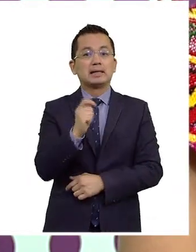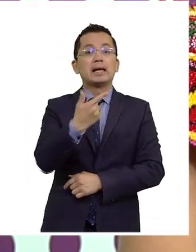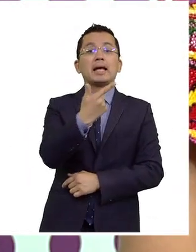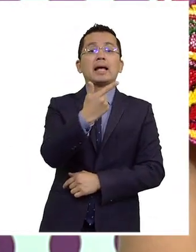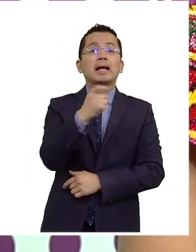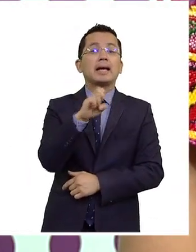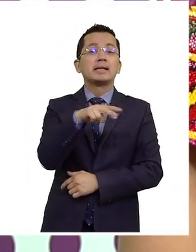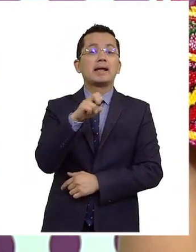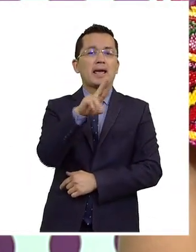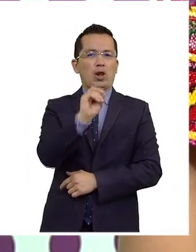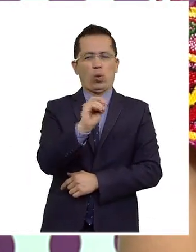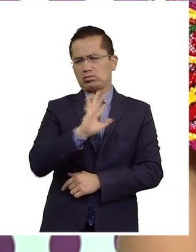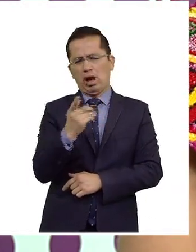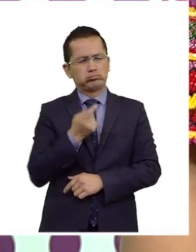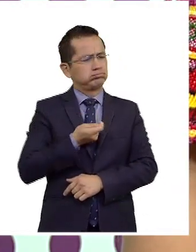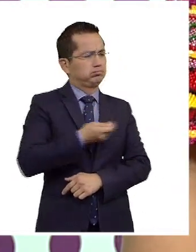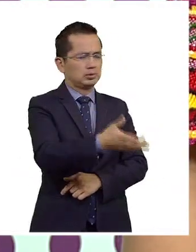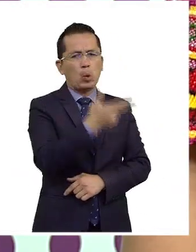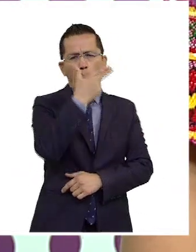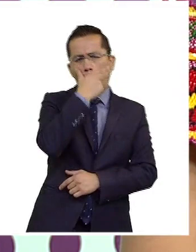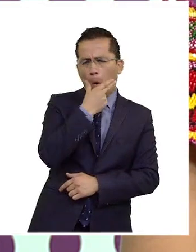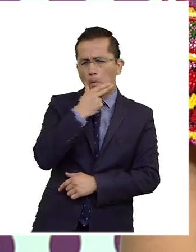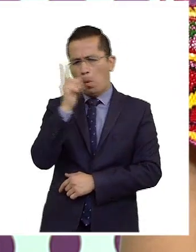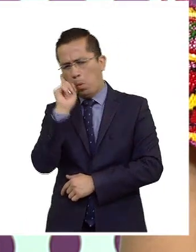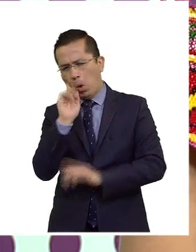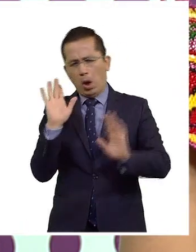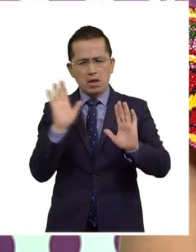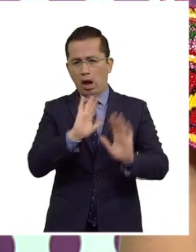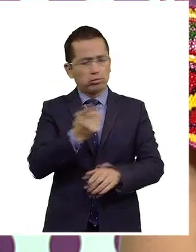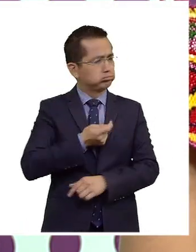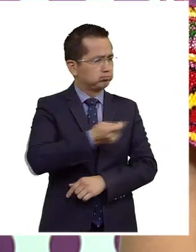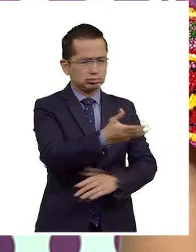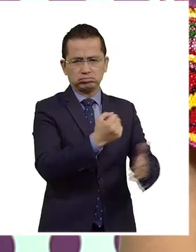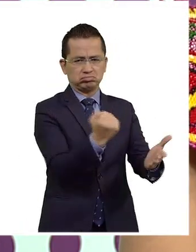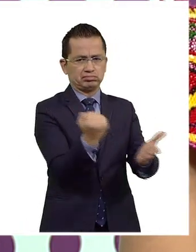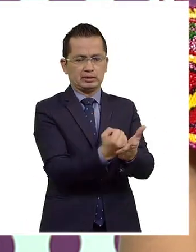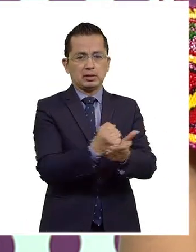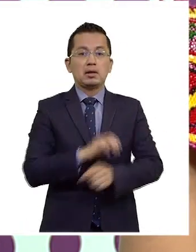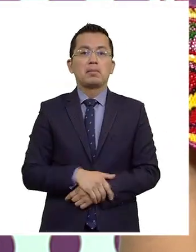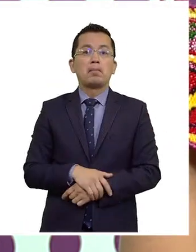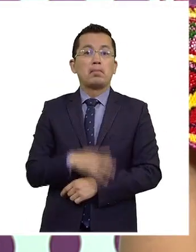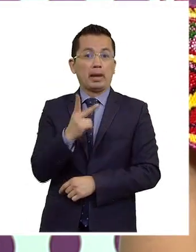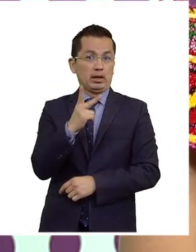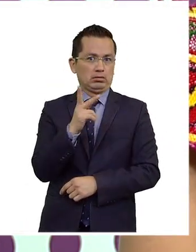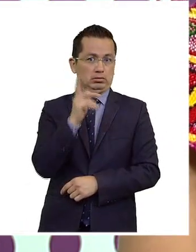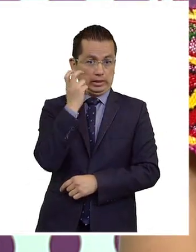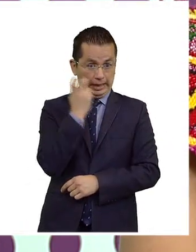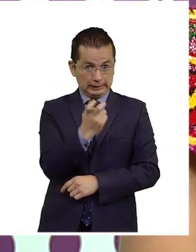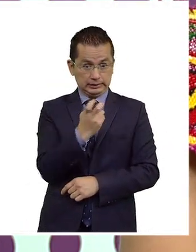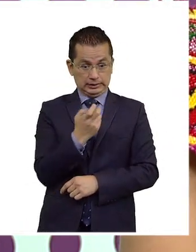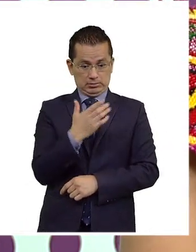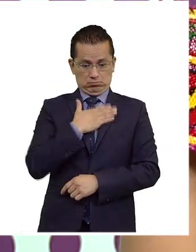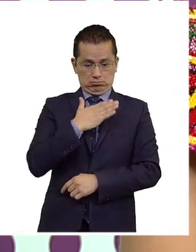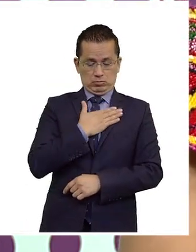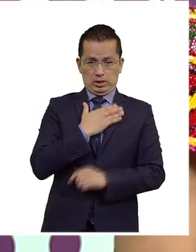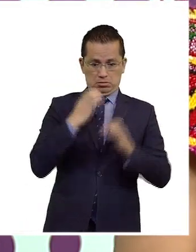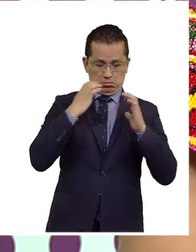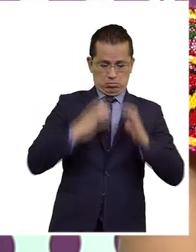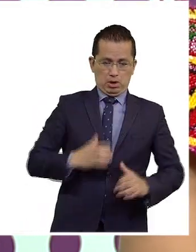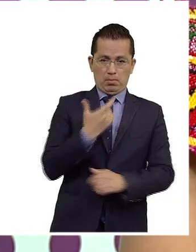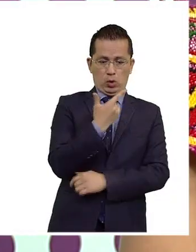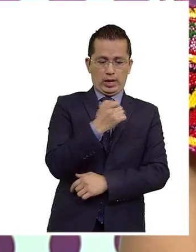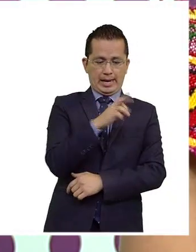género. Y es sabido que el género no precisamente tiene que coincidir con